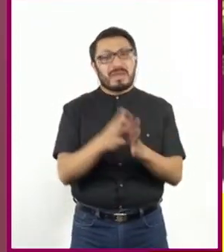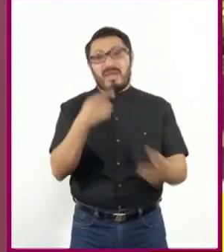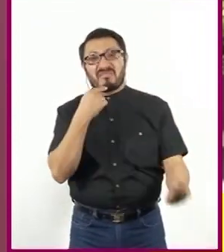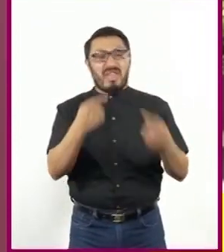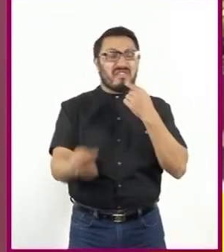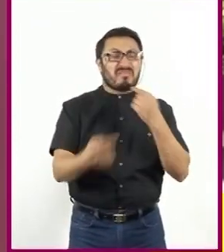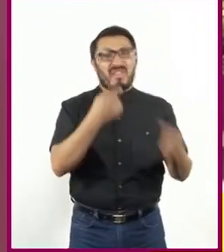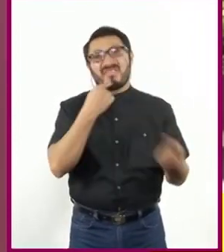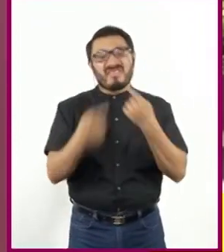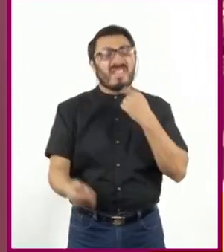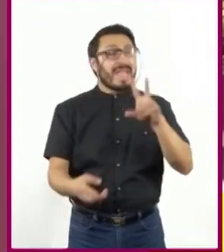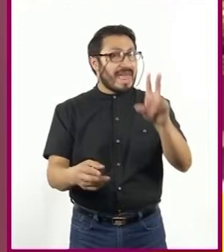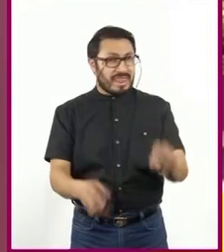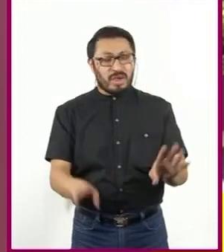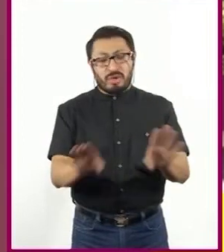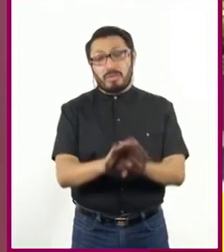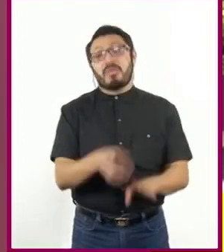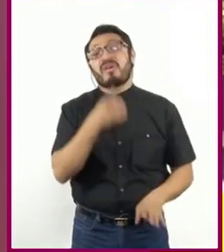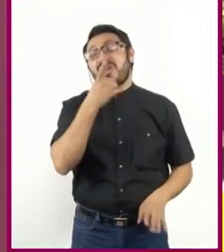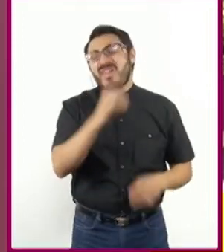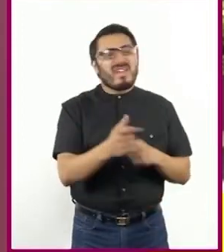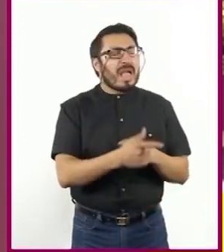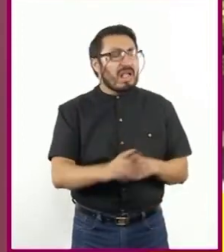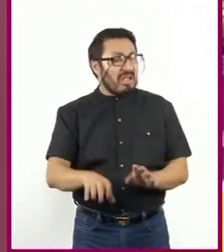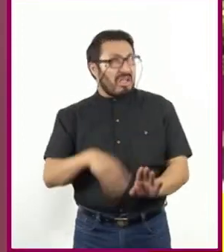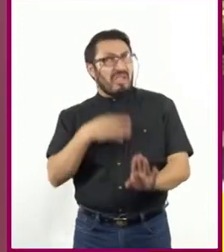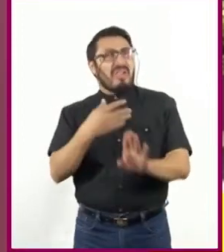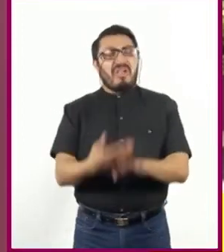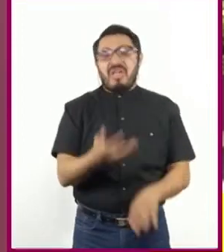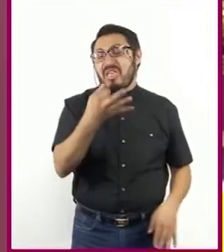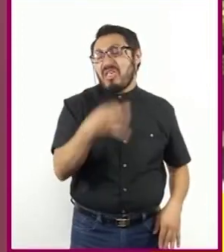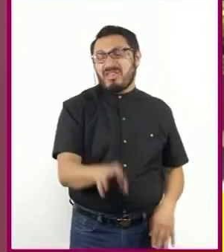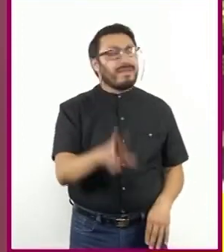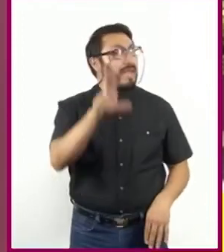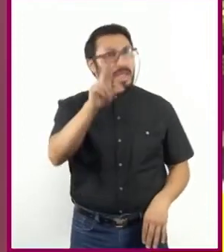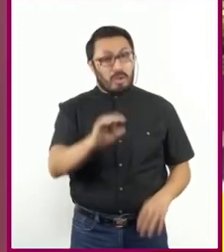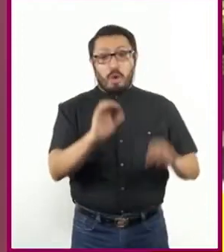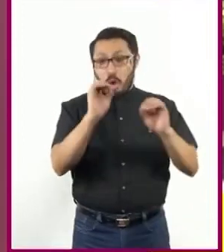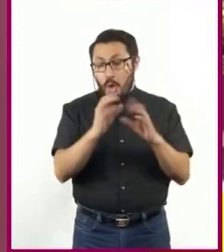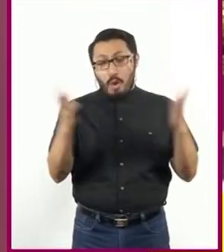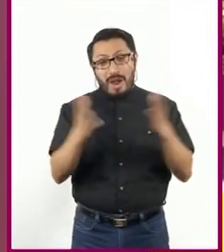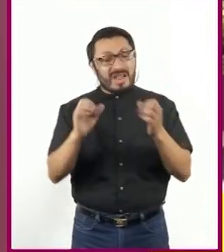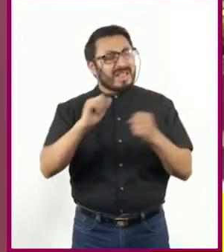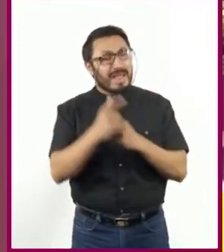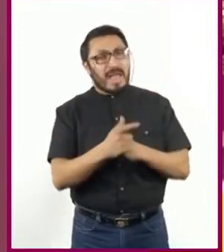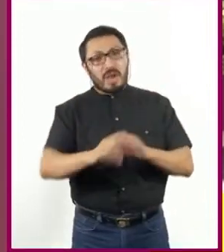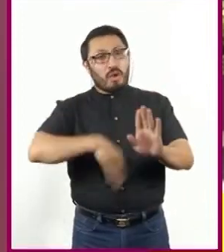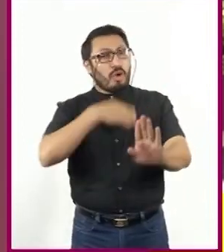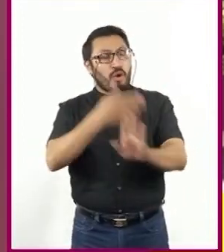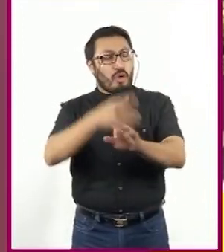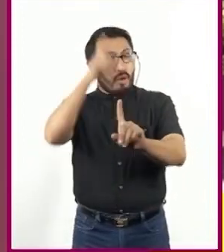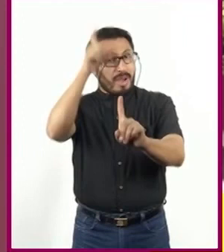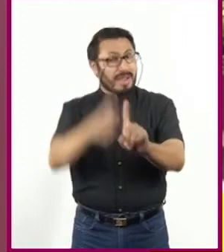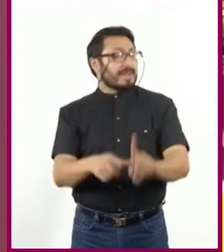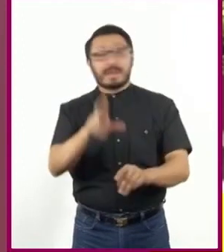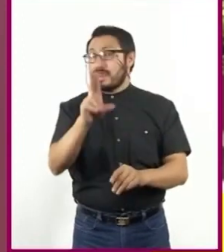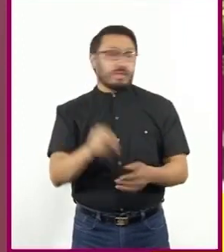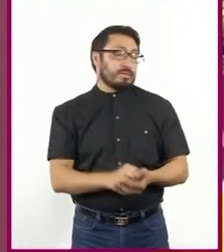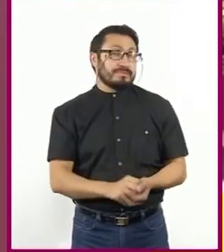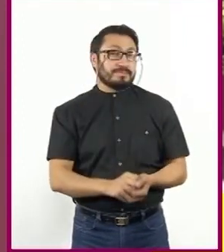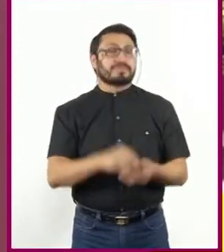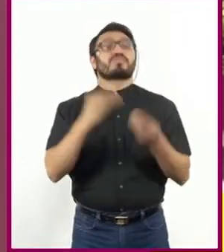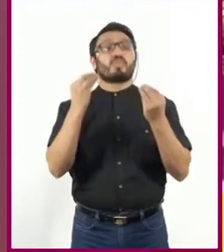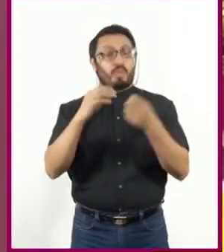discusión, evitar decir algo que hiera a las personas o hacer algo que afecte su integridad. En muchos